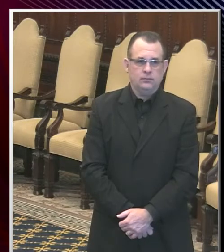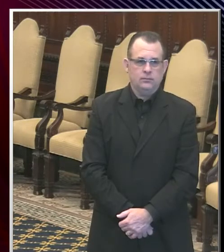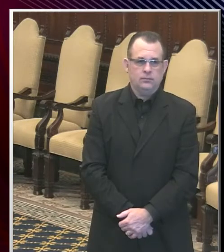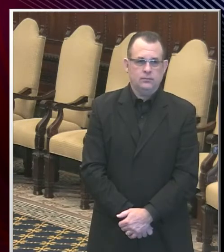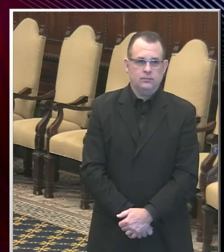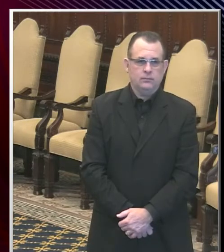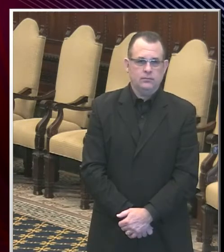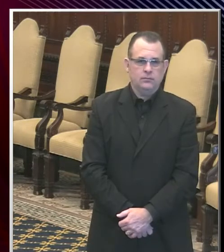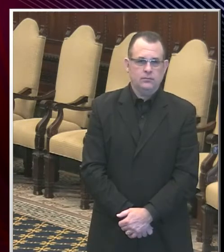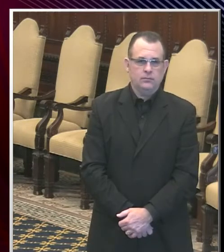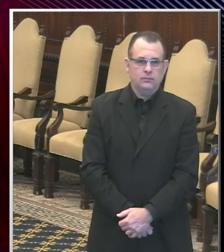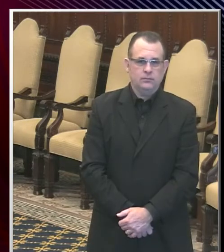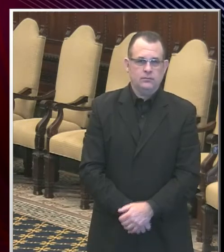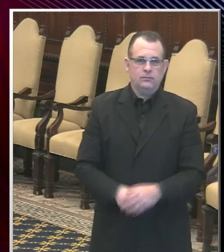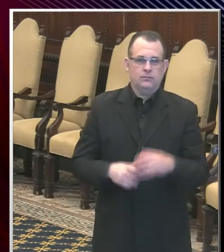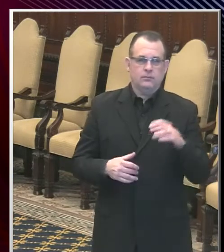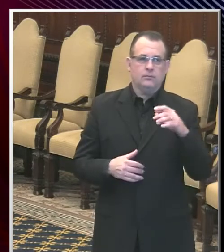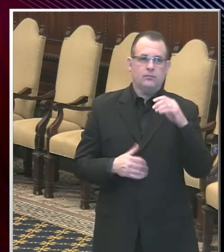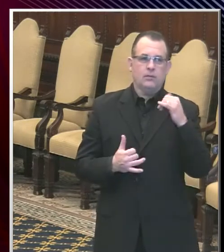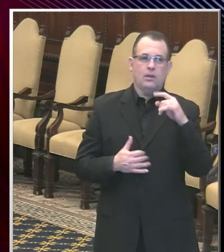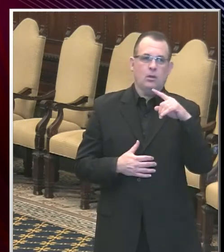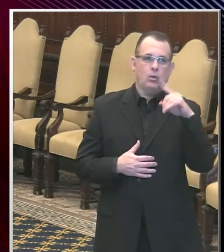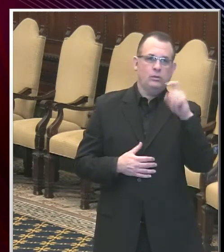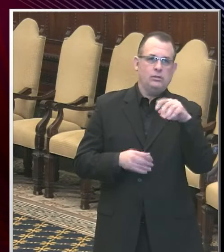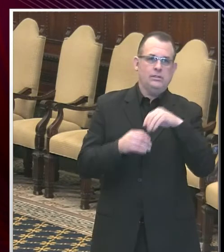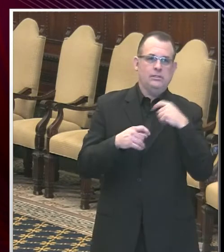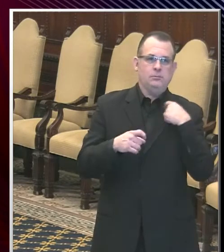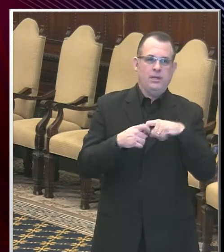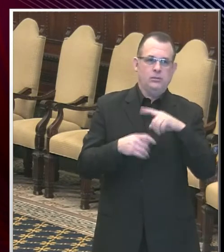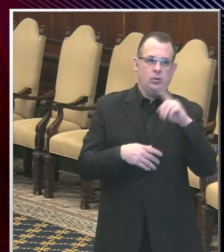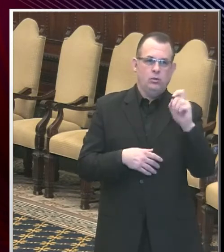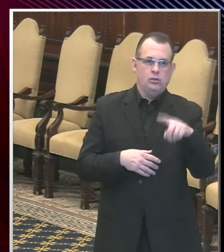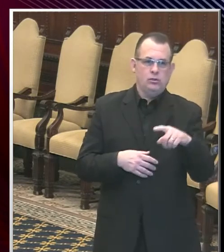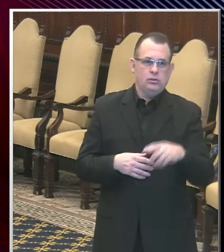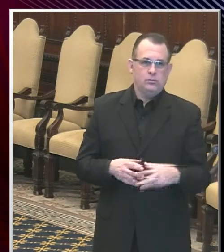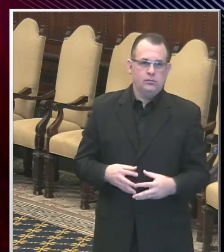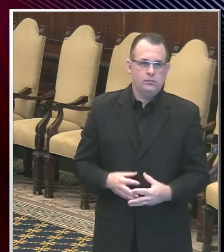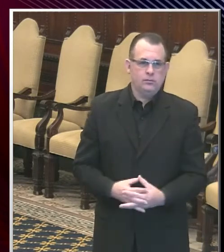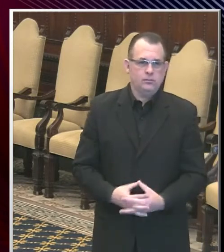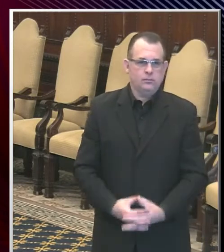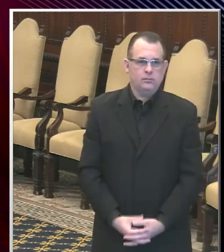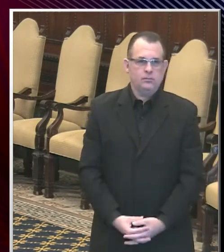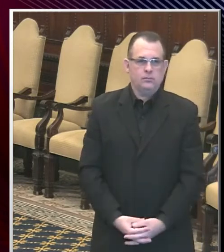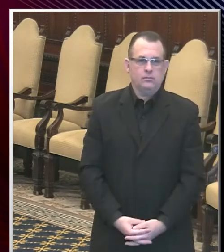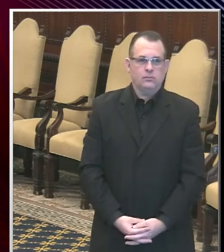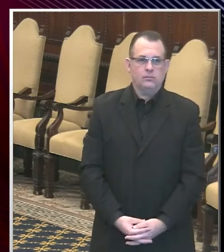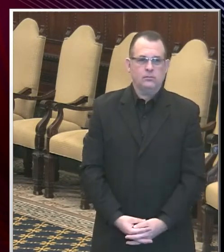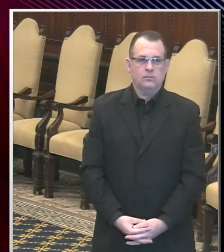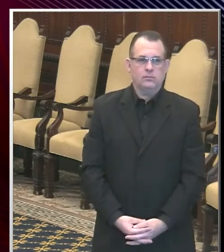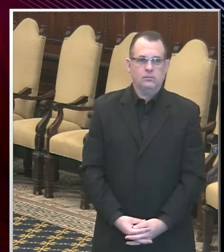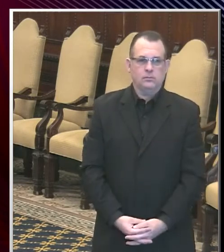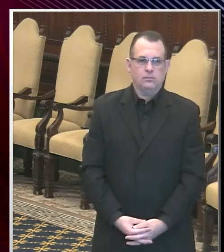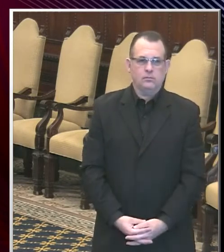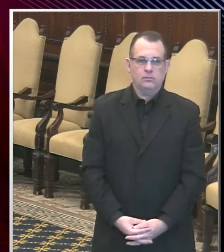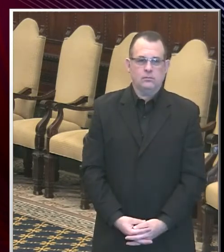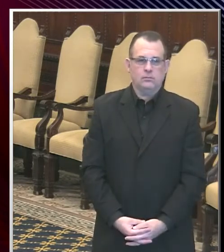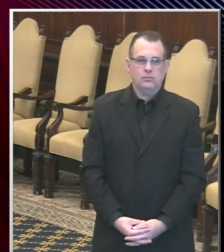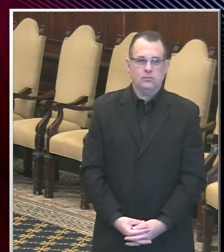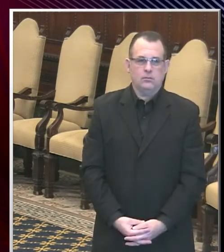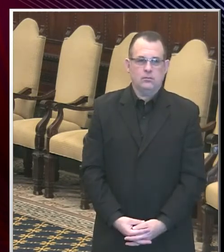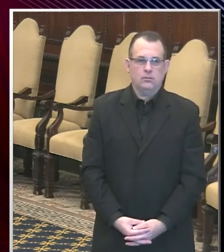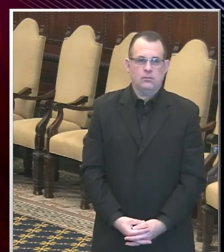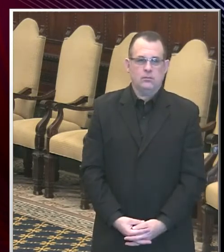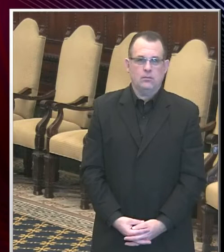segunda pregunta es, entendiendo la necesidad de reducir esos gastos, ¿cómo creen que se vería impactada